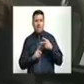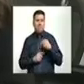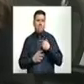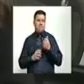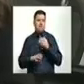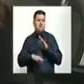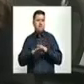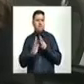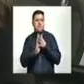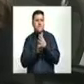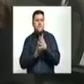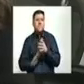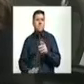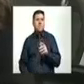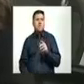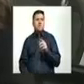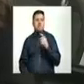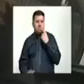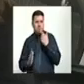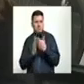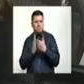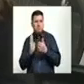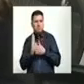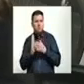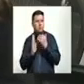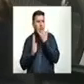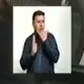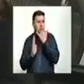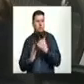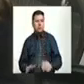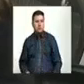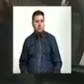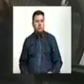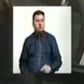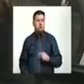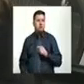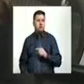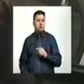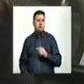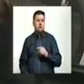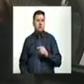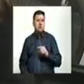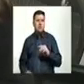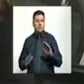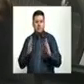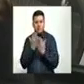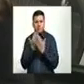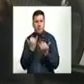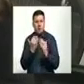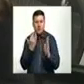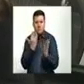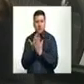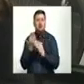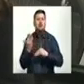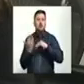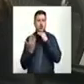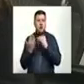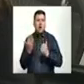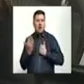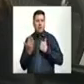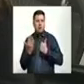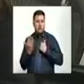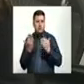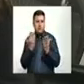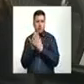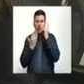quería hacer una constancia en relación a lo que está sucediendo con el Fast Track. No ha sido suficiente los abusos que ha